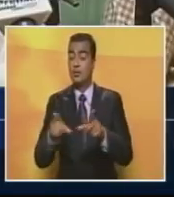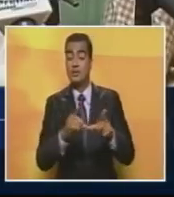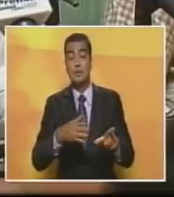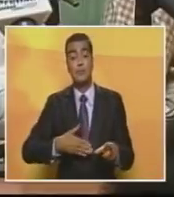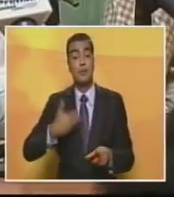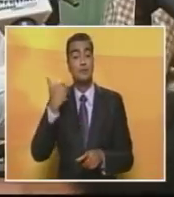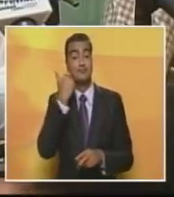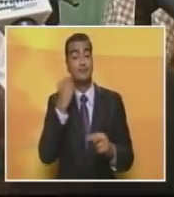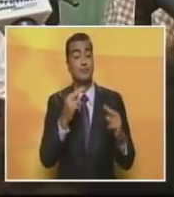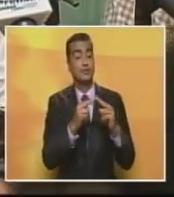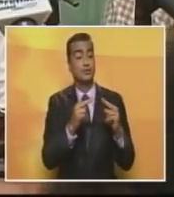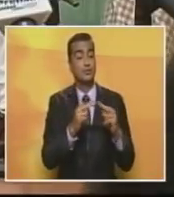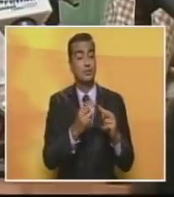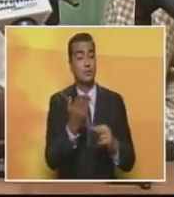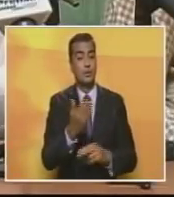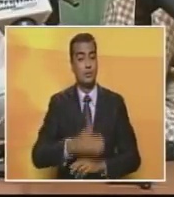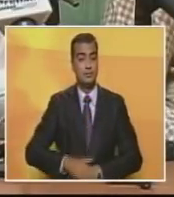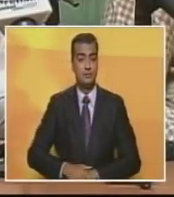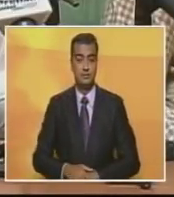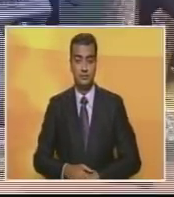han conocido casos de este tipo.